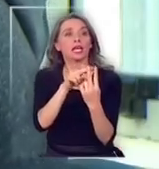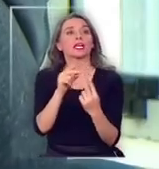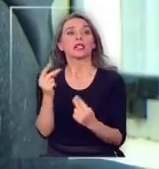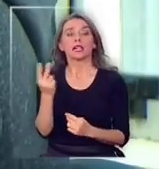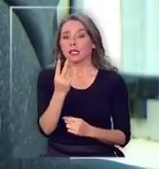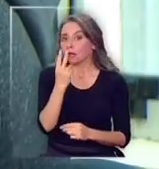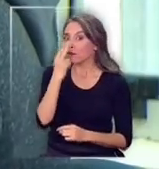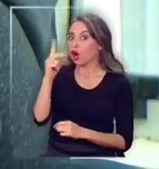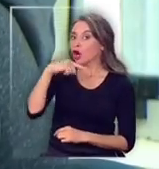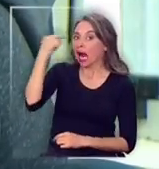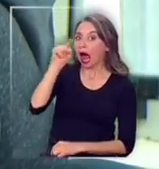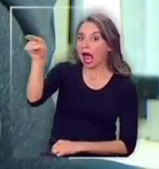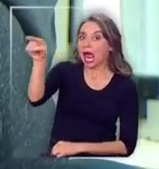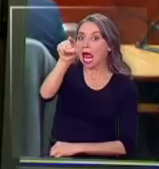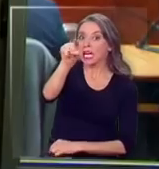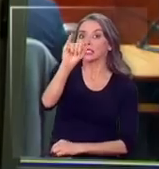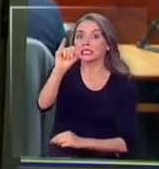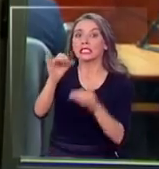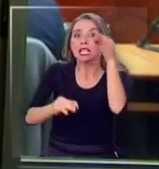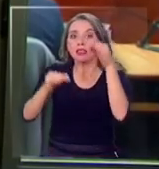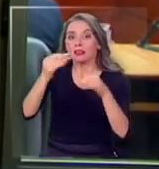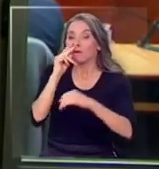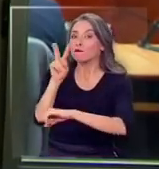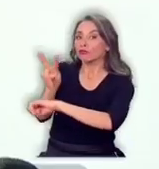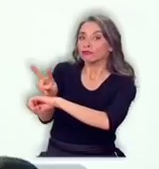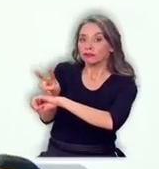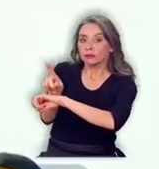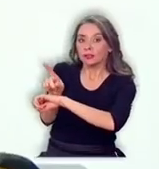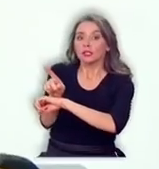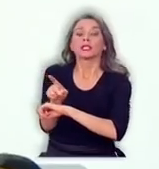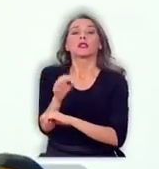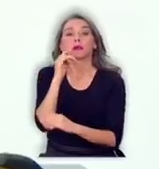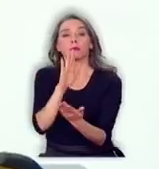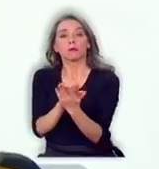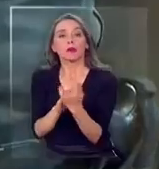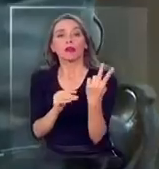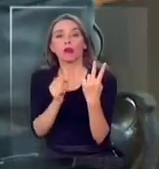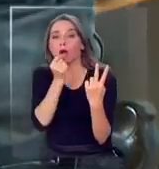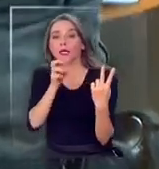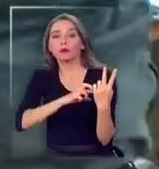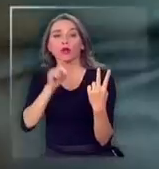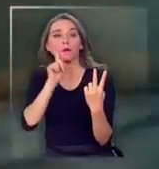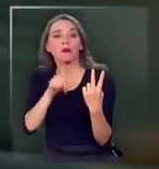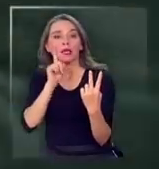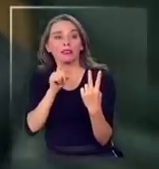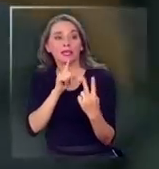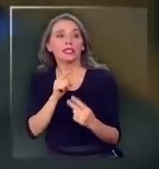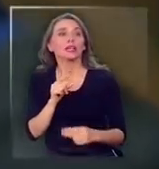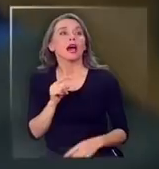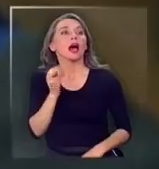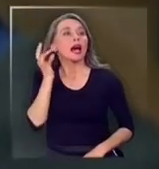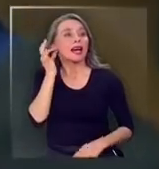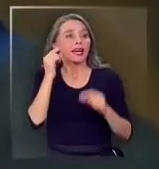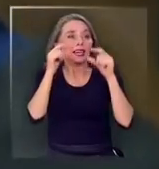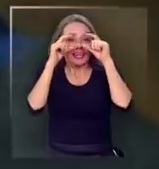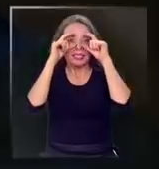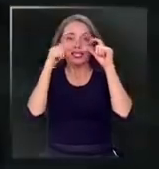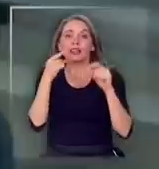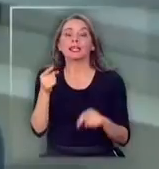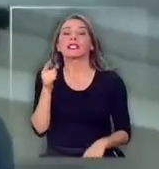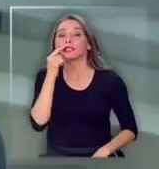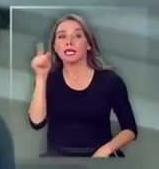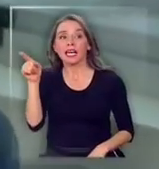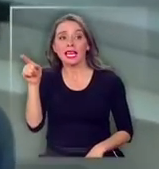reconocieron en el tribunal, dejando nuevamente en evidencia las mentiras de los imputados. Bueno, me dejó sentada en